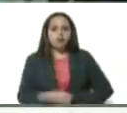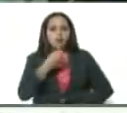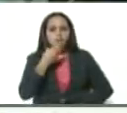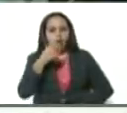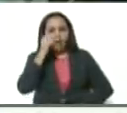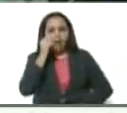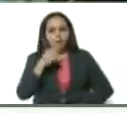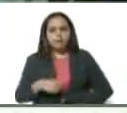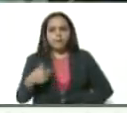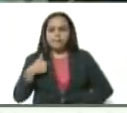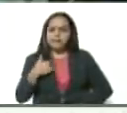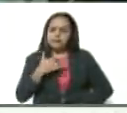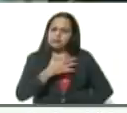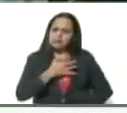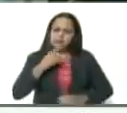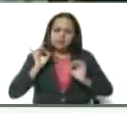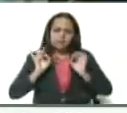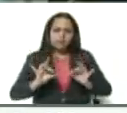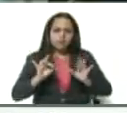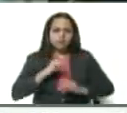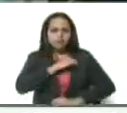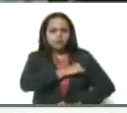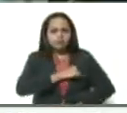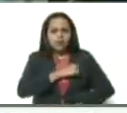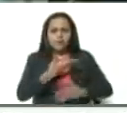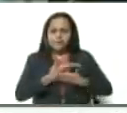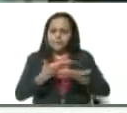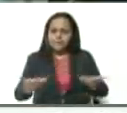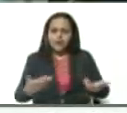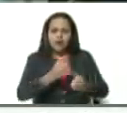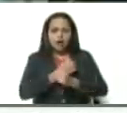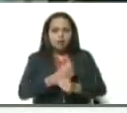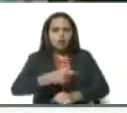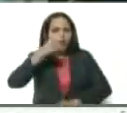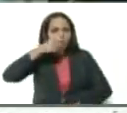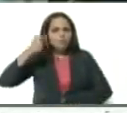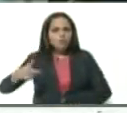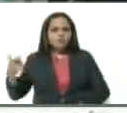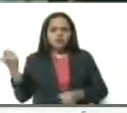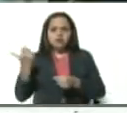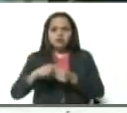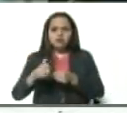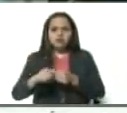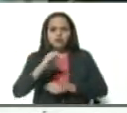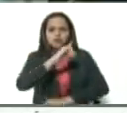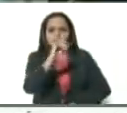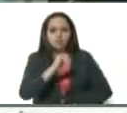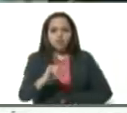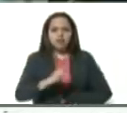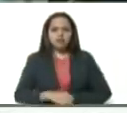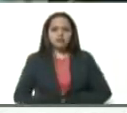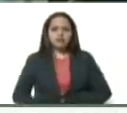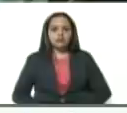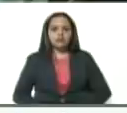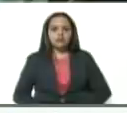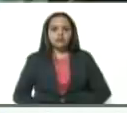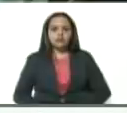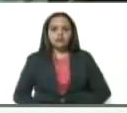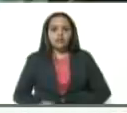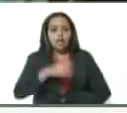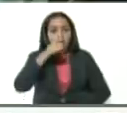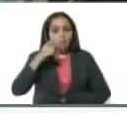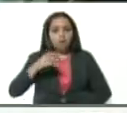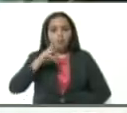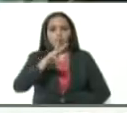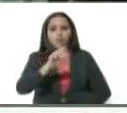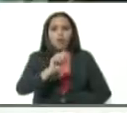mis condolencias, todo mi amor al pueblo del Zulia, al pueblo guayú y a sus